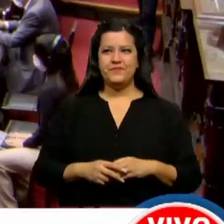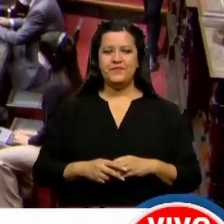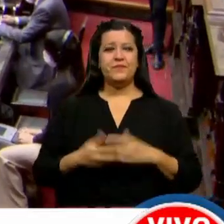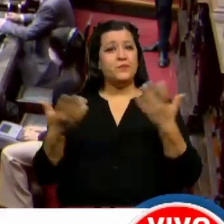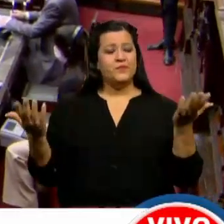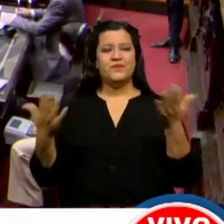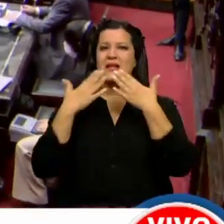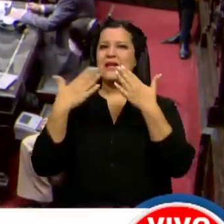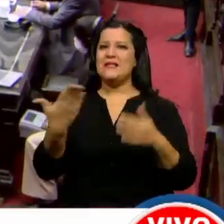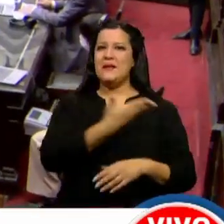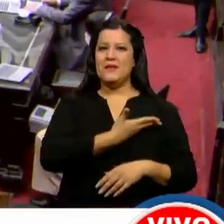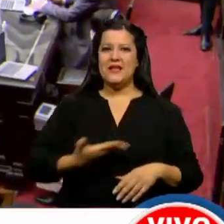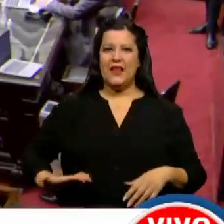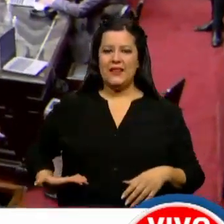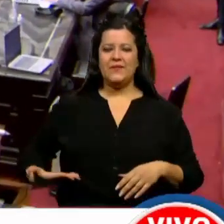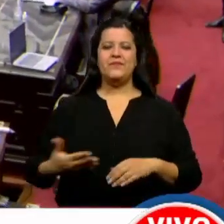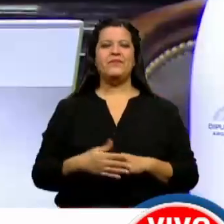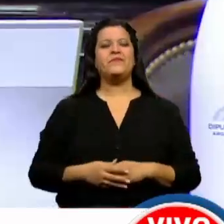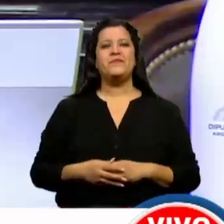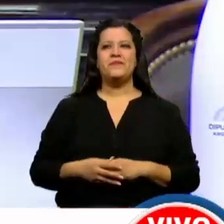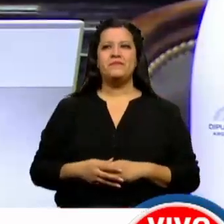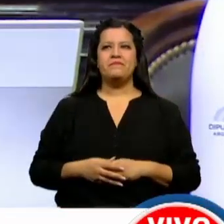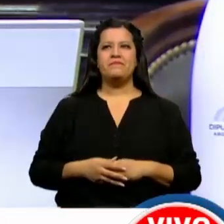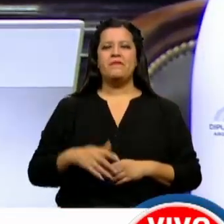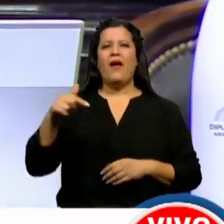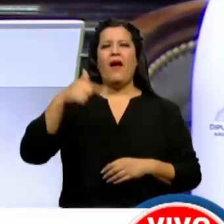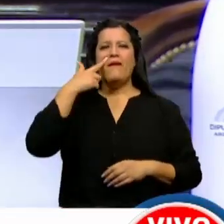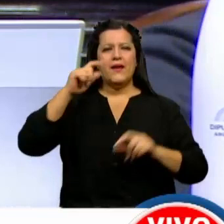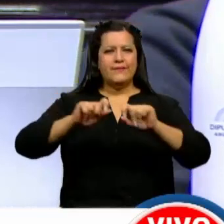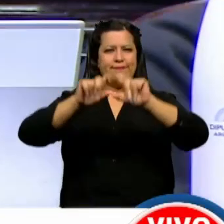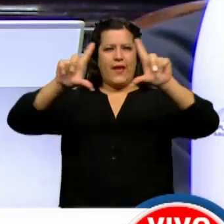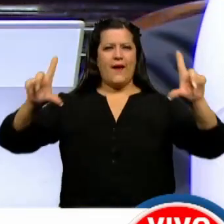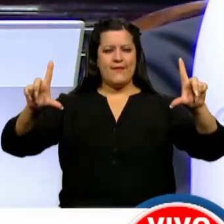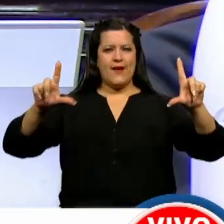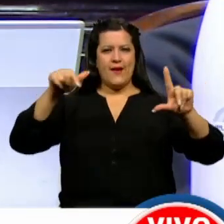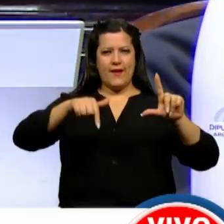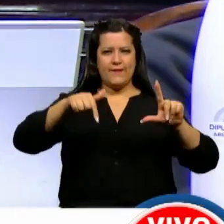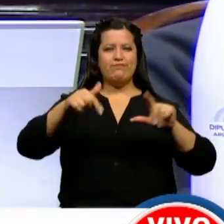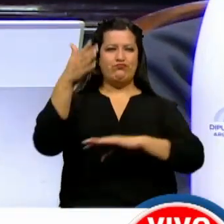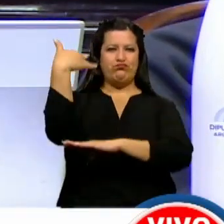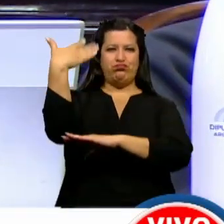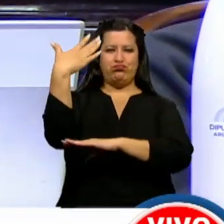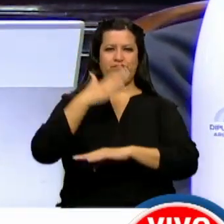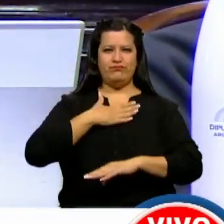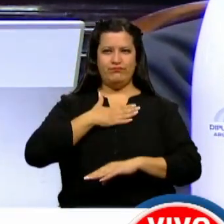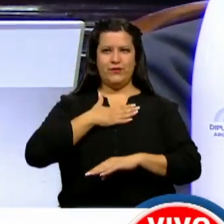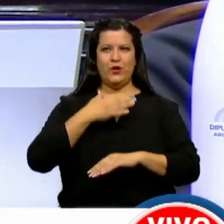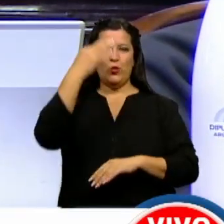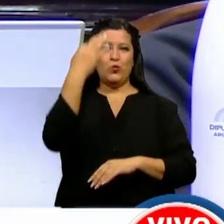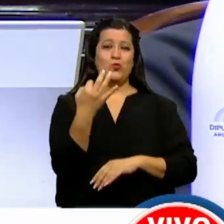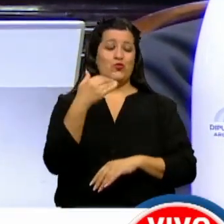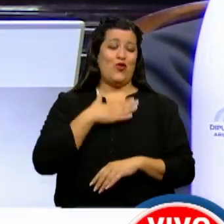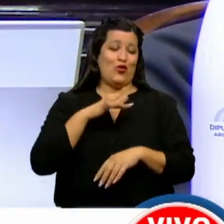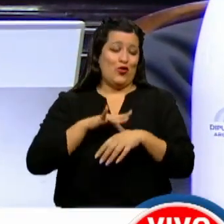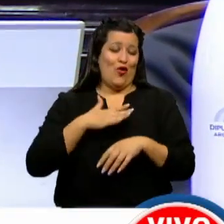Bueno, gracias, presidente. Tratando de abrir mi discurso, no sé qué me tocaba ahora.